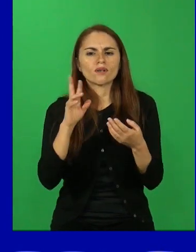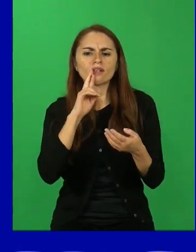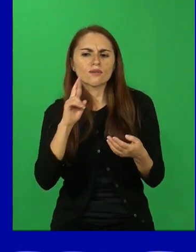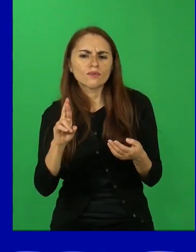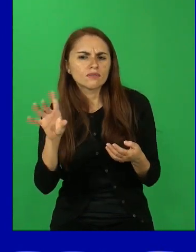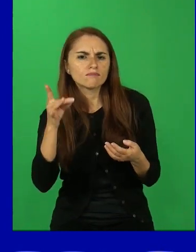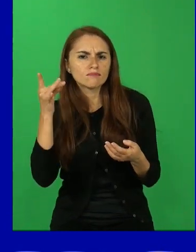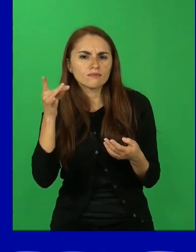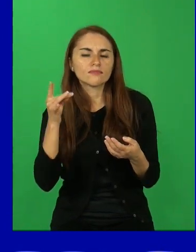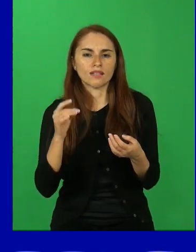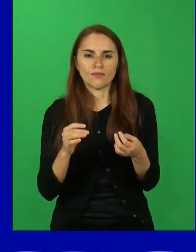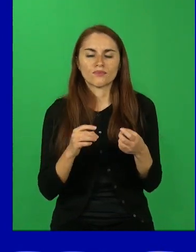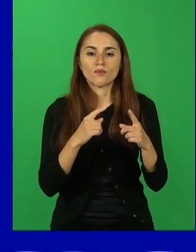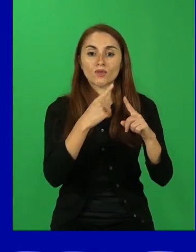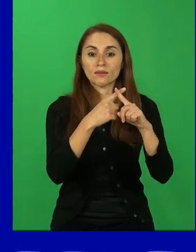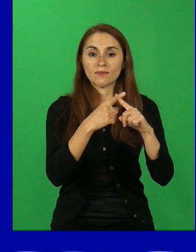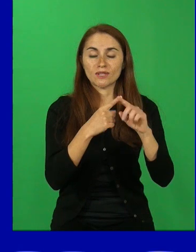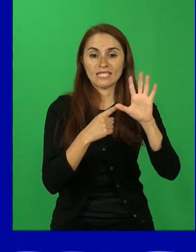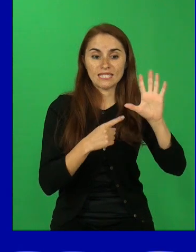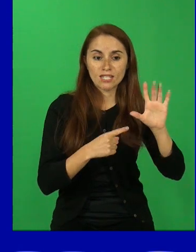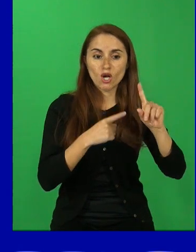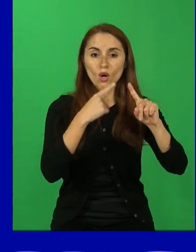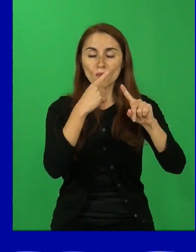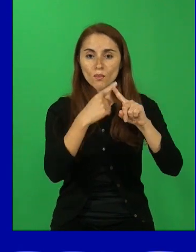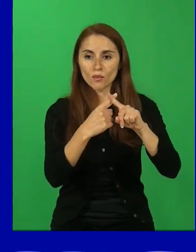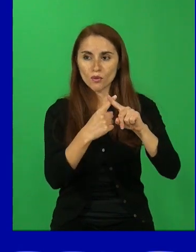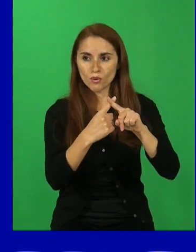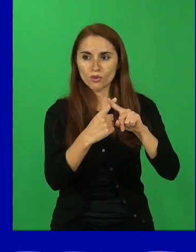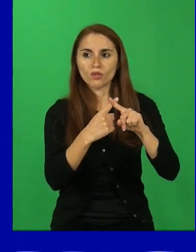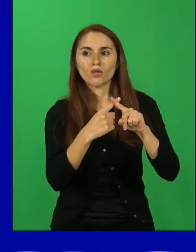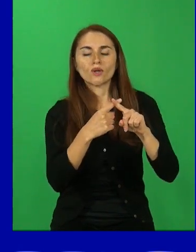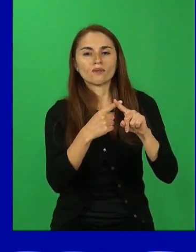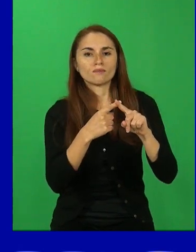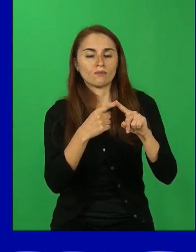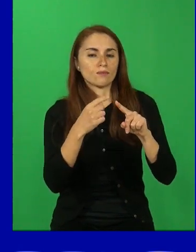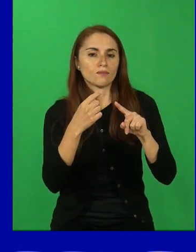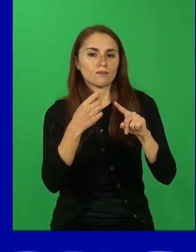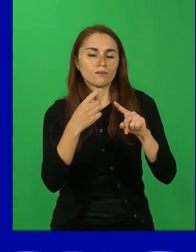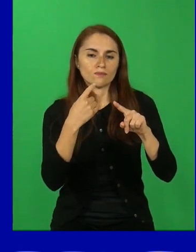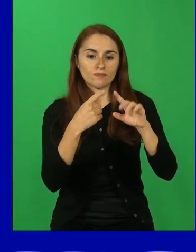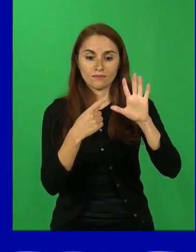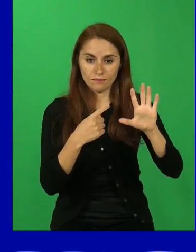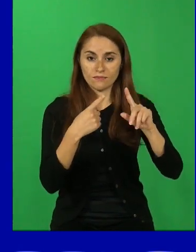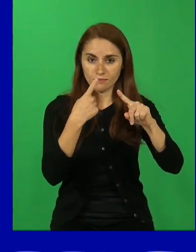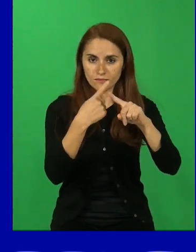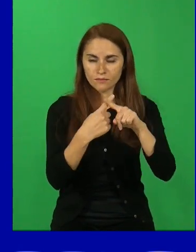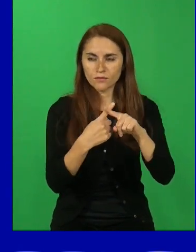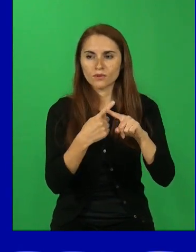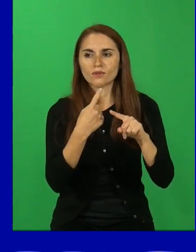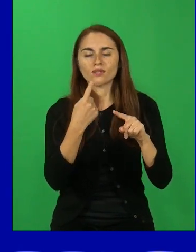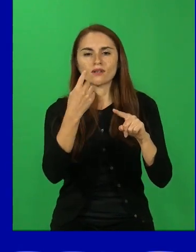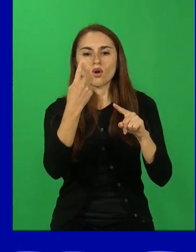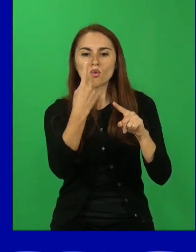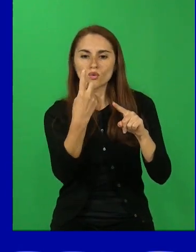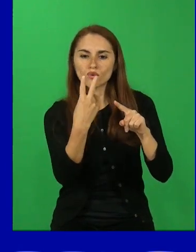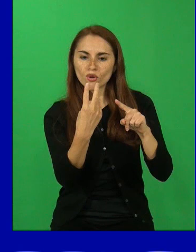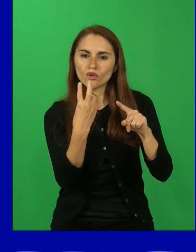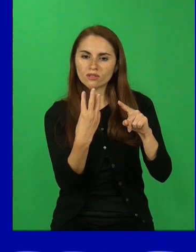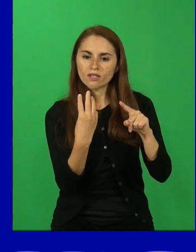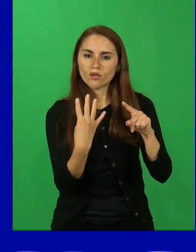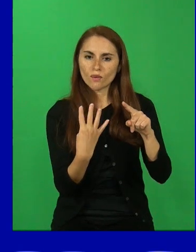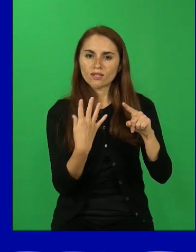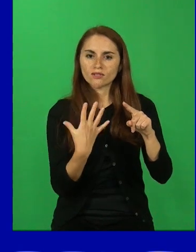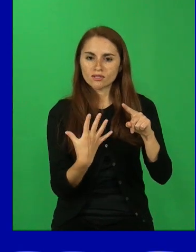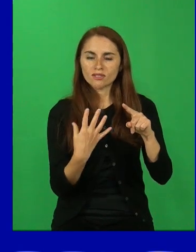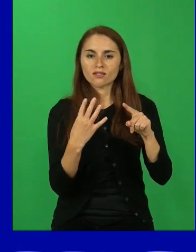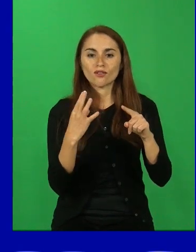lo que hacemos? Multiplicamos el 5 en particular, porque son los múltiplos de 5, por cada uno de